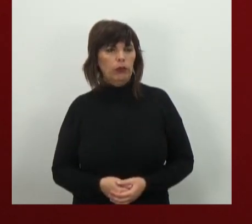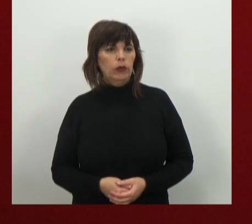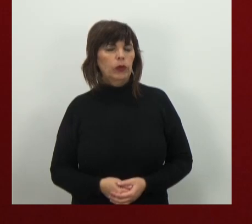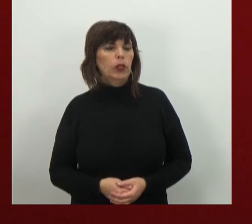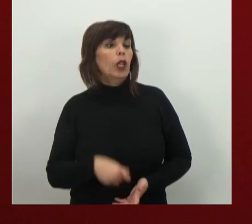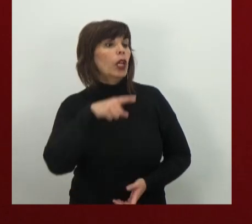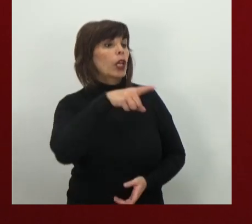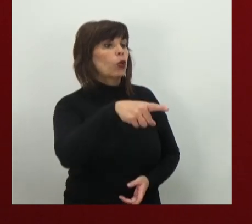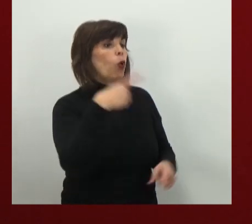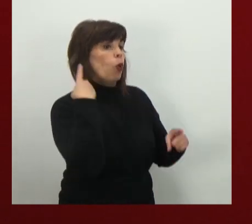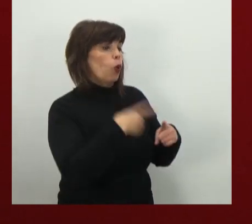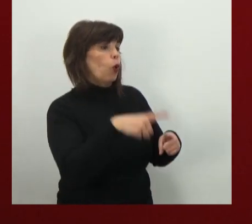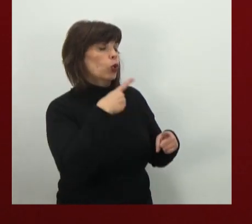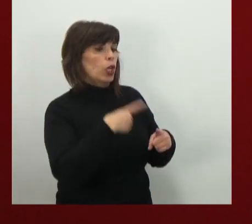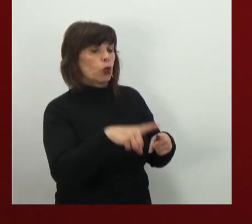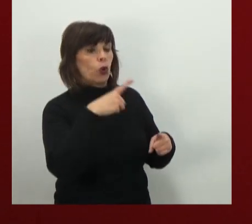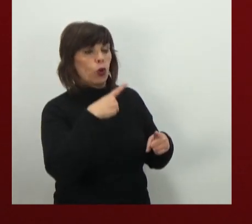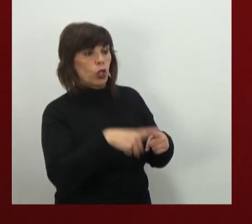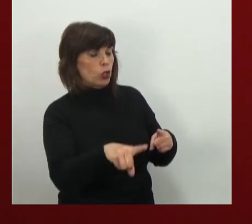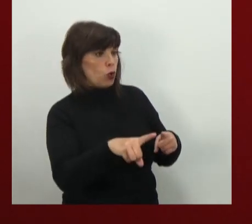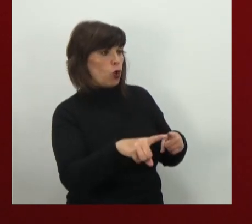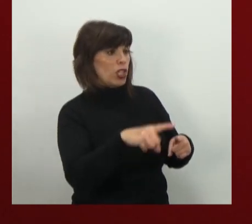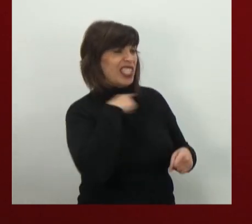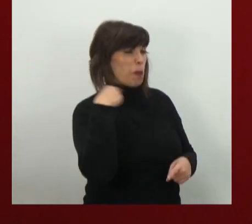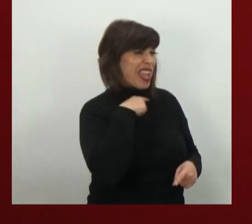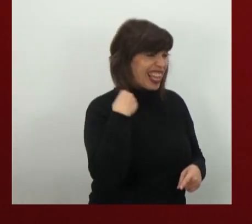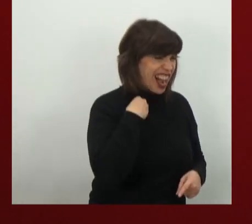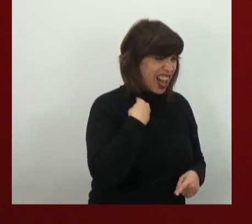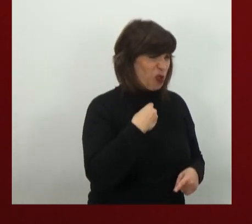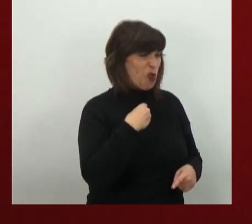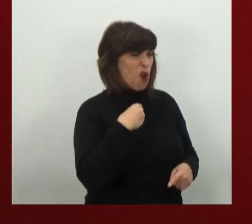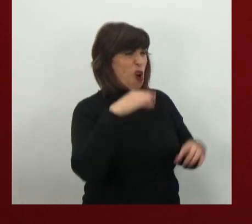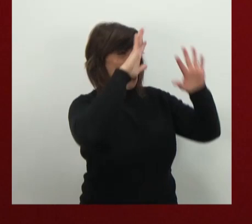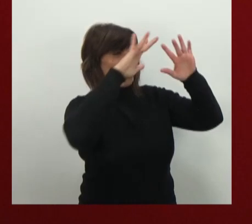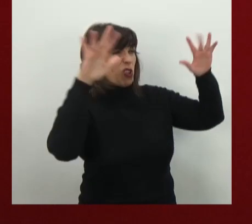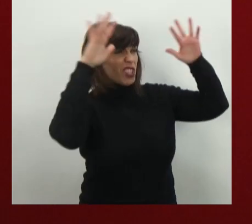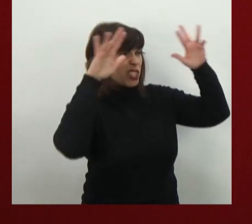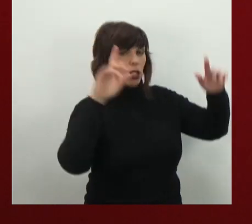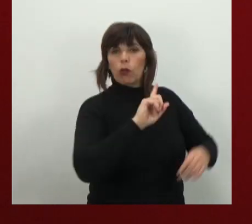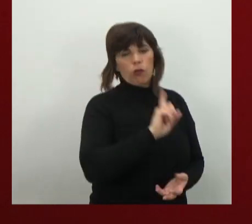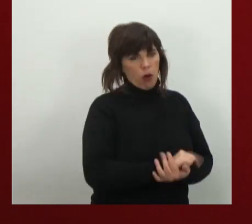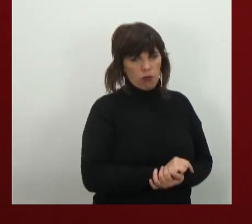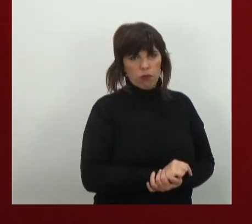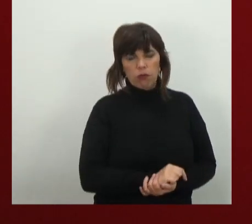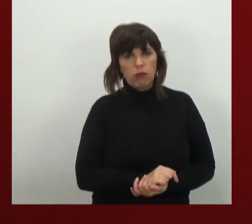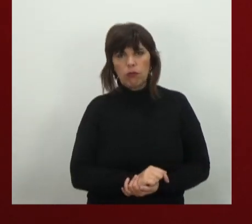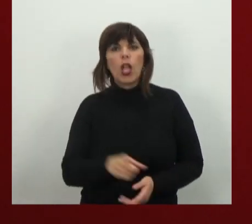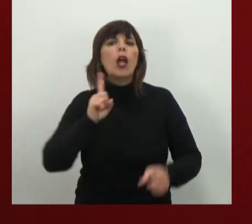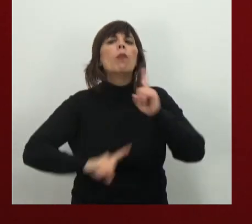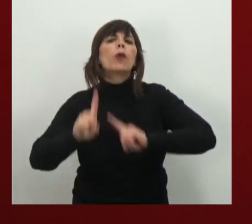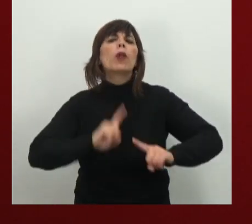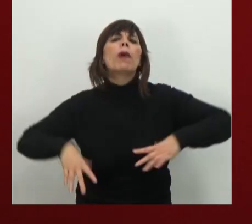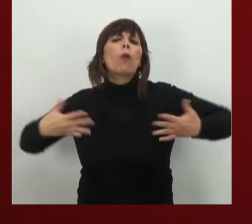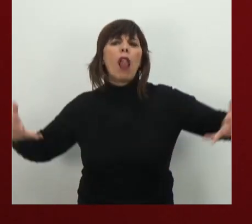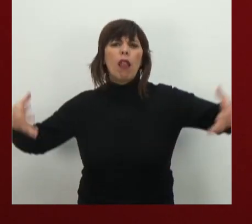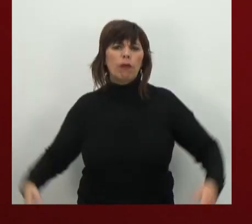distraído de cosas mundanas, pecadosas. No, no, no, no, no. El problema es que algunas